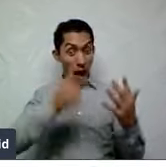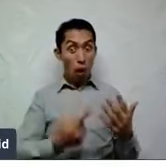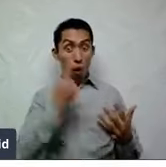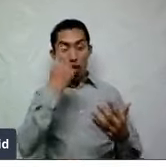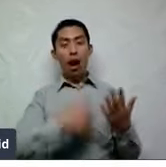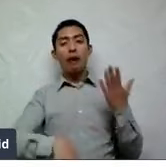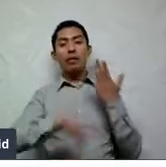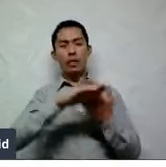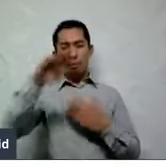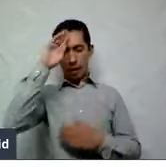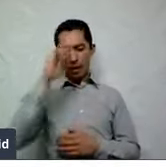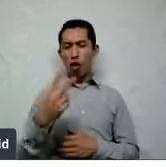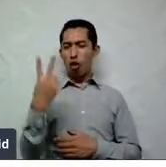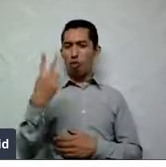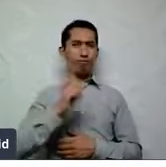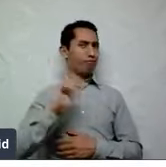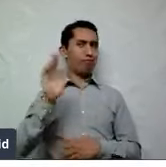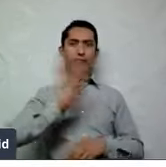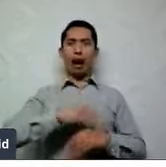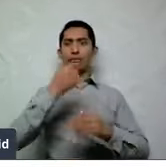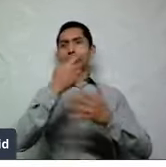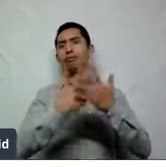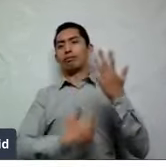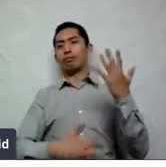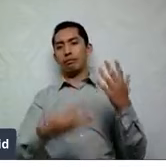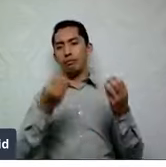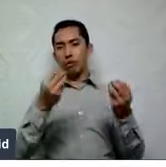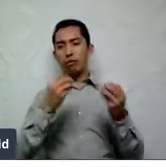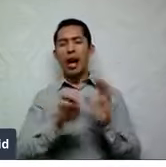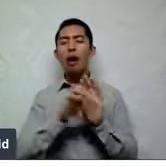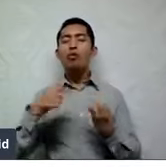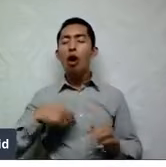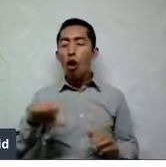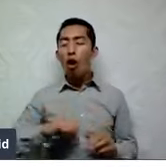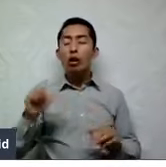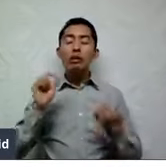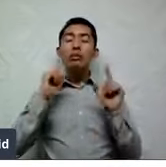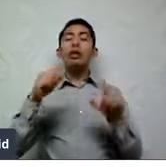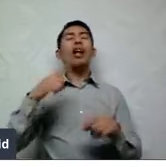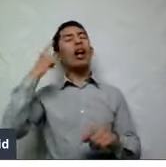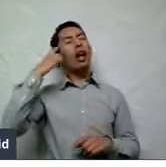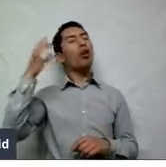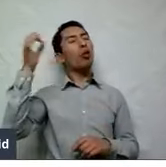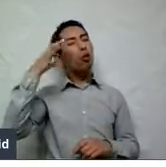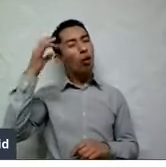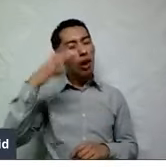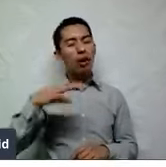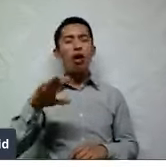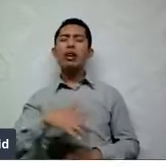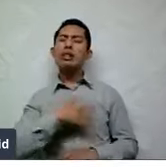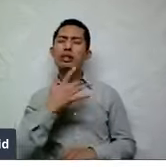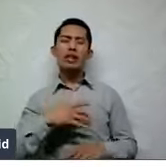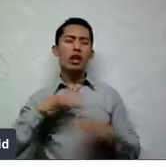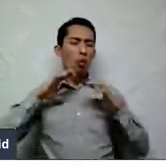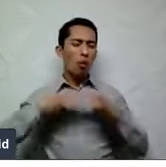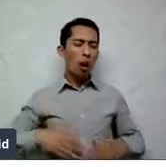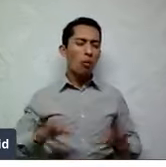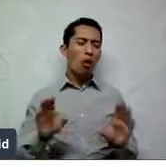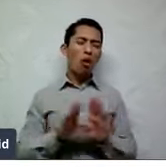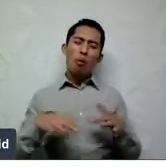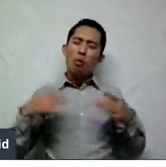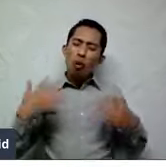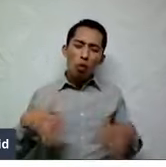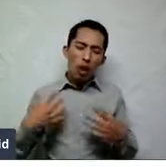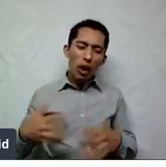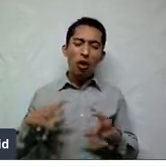muy fácil de entenderlo, porque de repente decimos, oye, hoy amanecí con dolor de cabeza. Ay, oye, siento el cuerpo cortado un poquito, o tengo